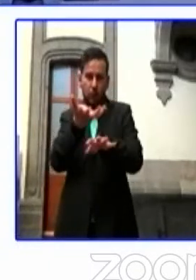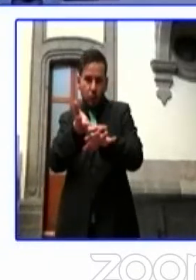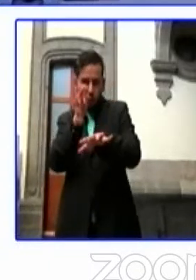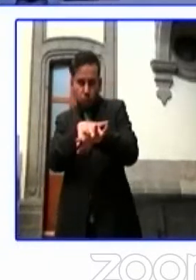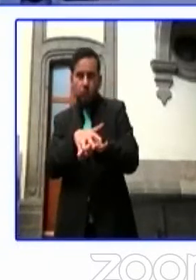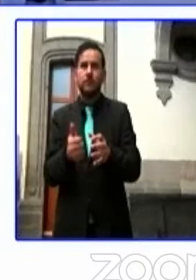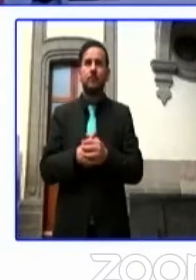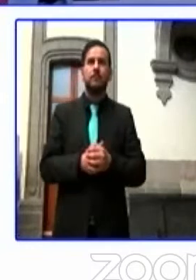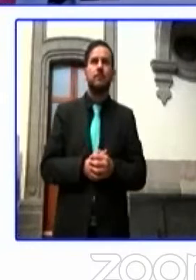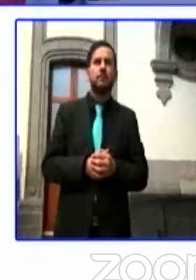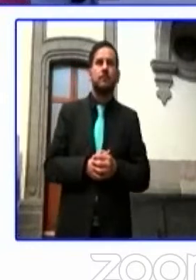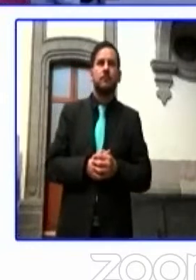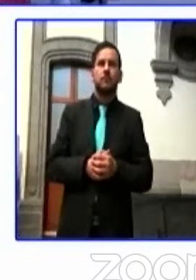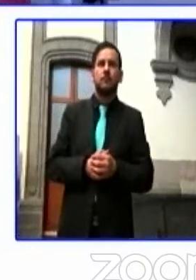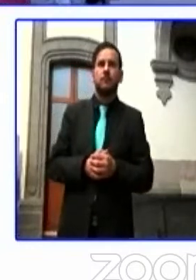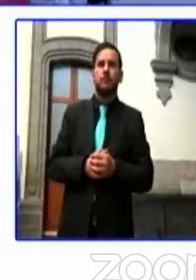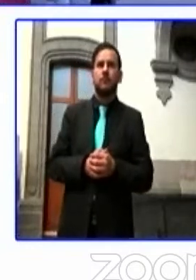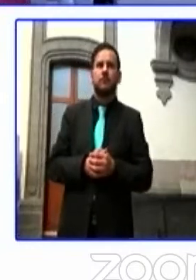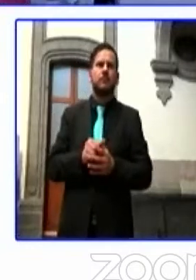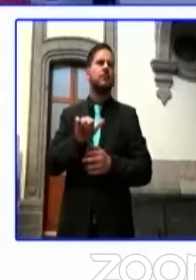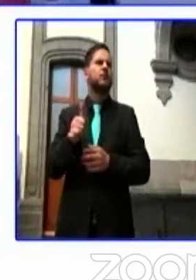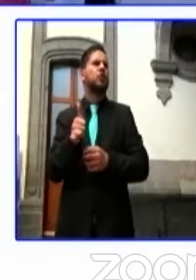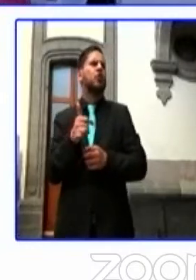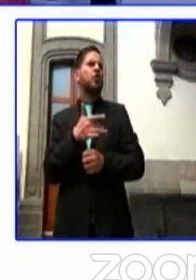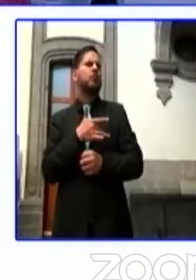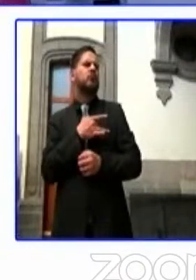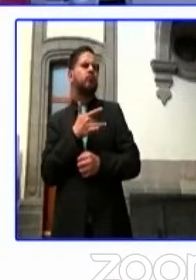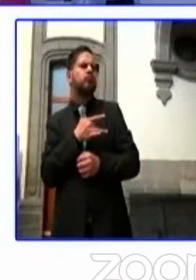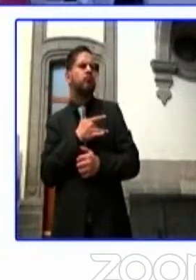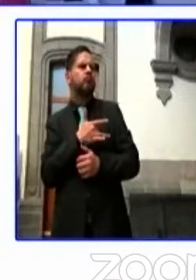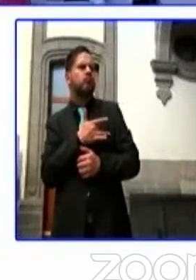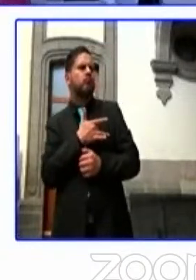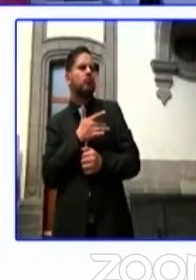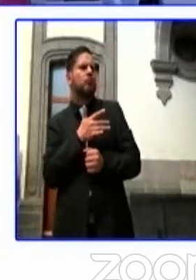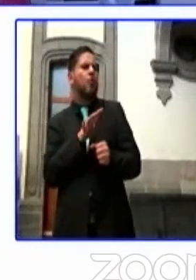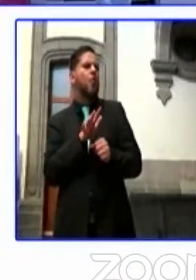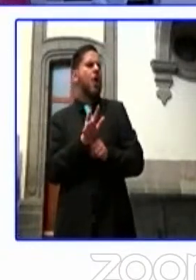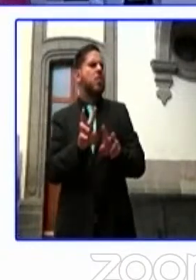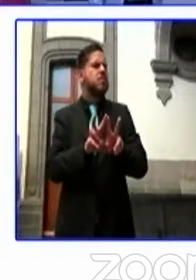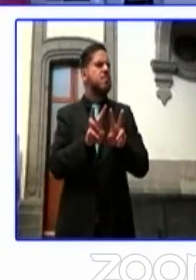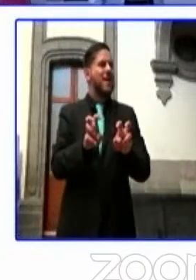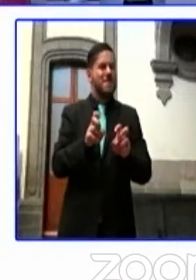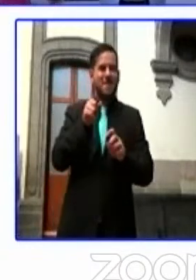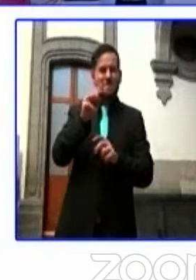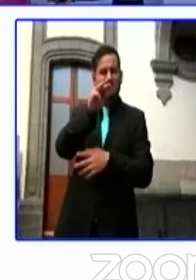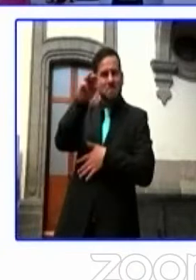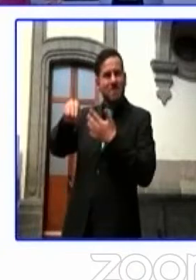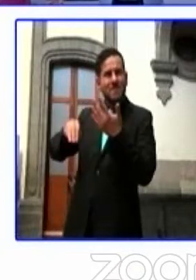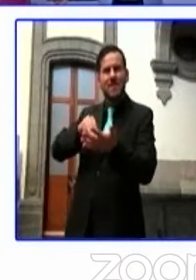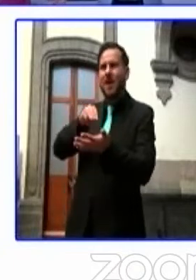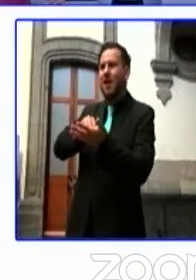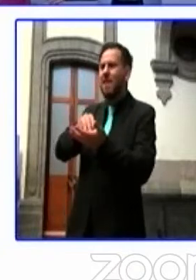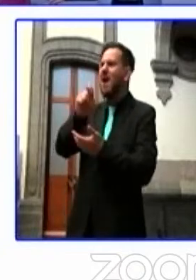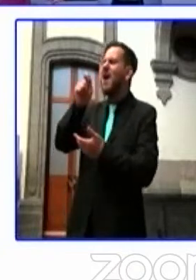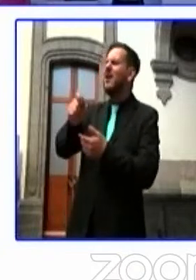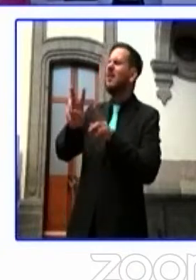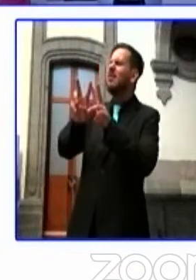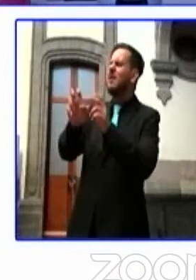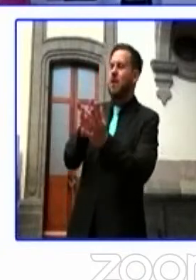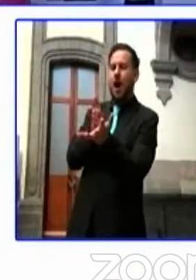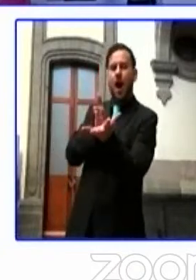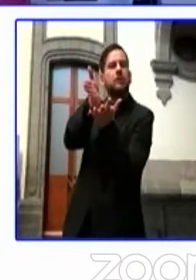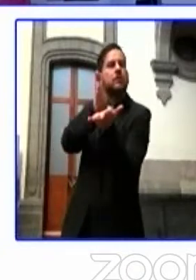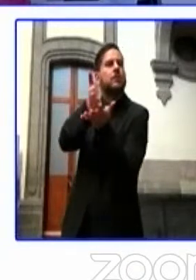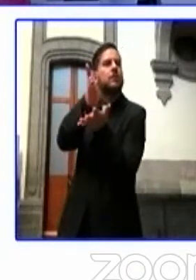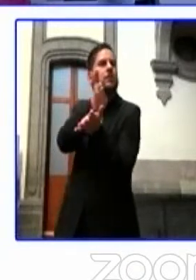Entonces, otro de los temas top en Mérida fue el tema de la accesibilidad. Y